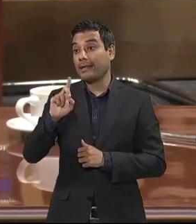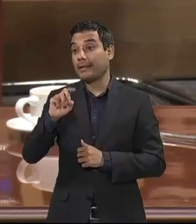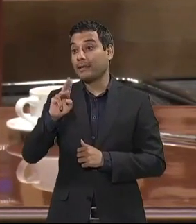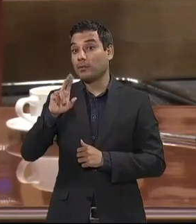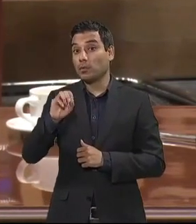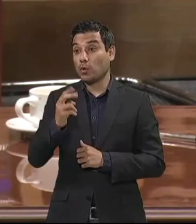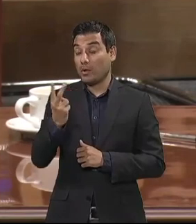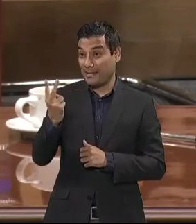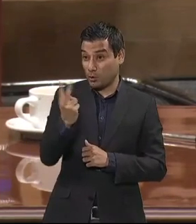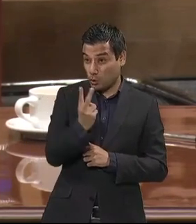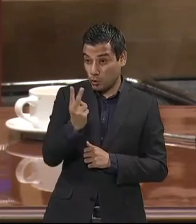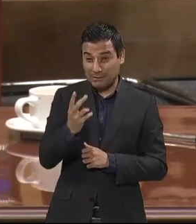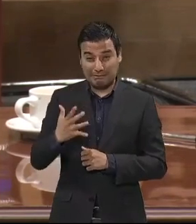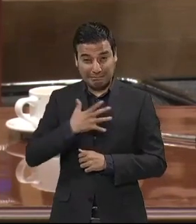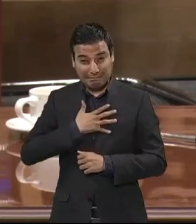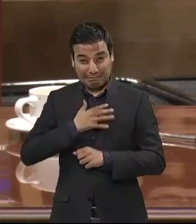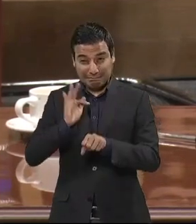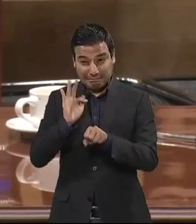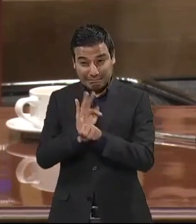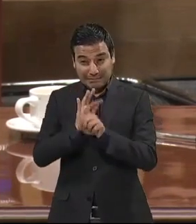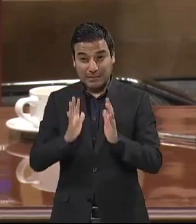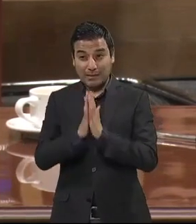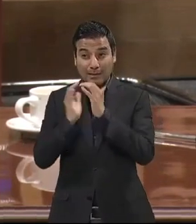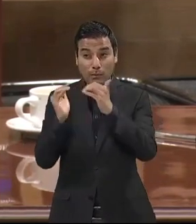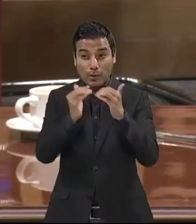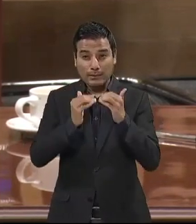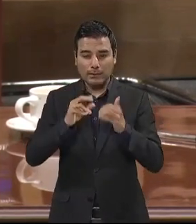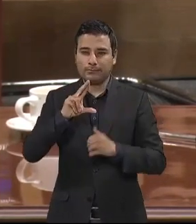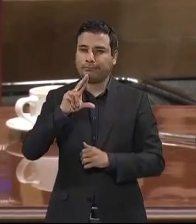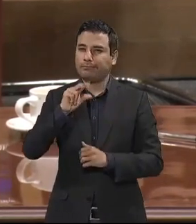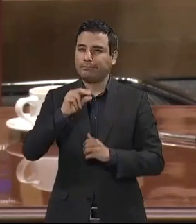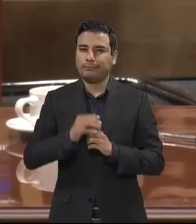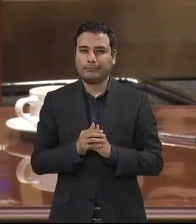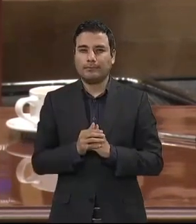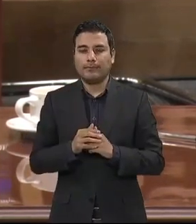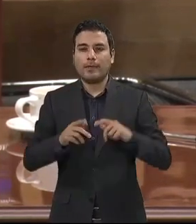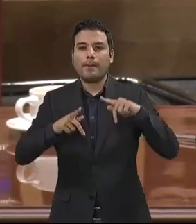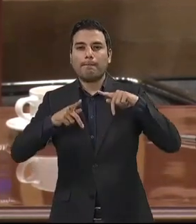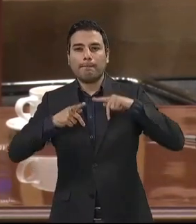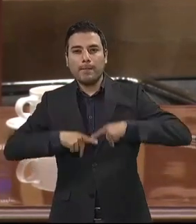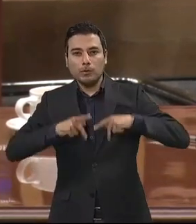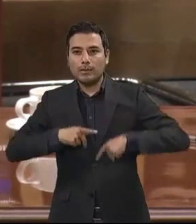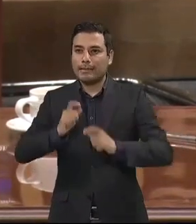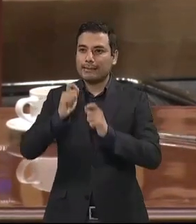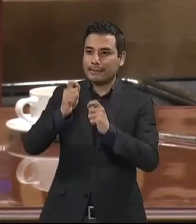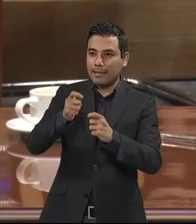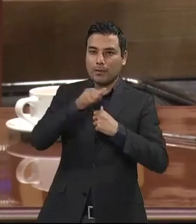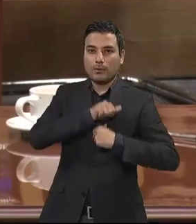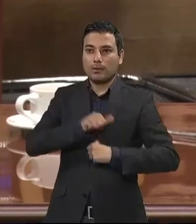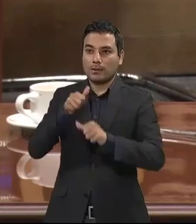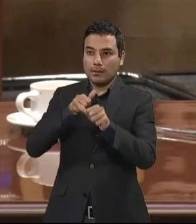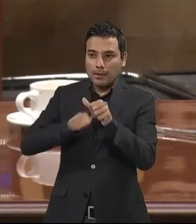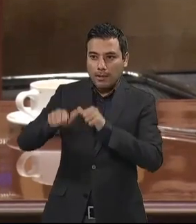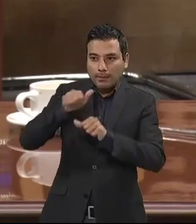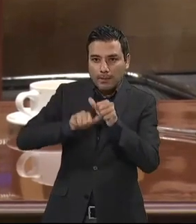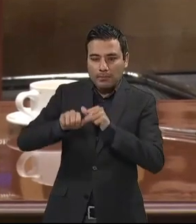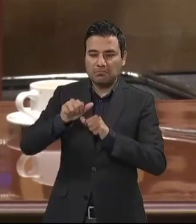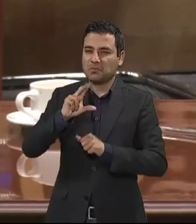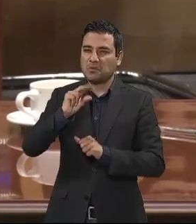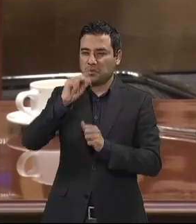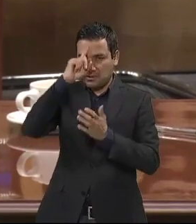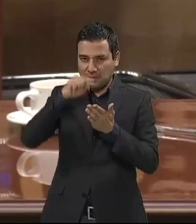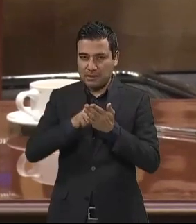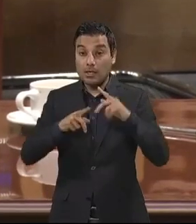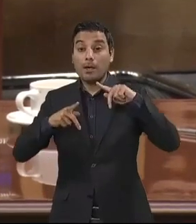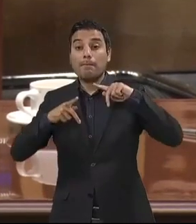son demócratas. No creen en la renovación de los cargos públicos. No respetan la voluntad popular. No